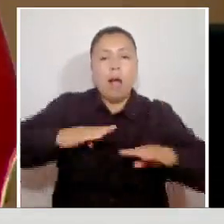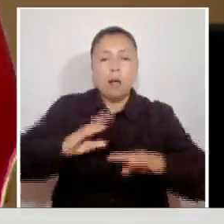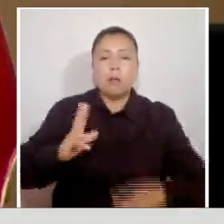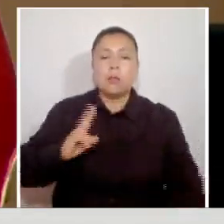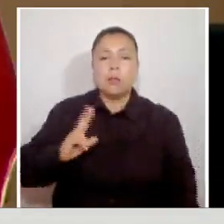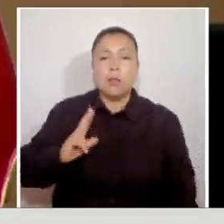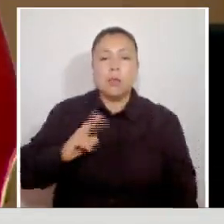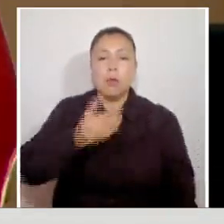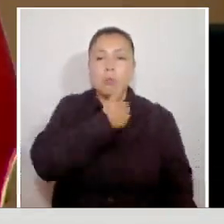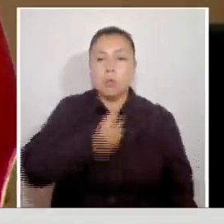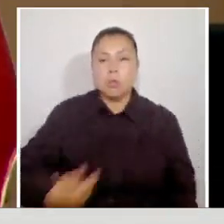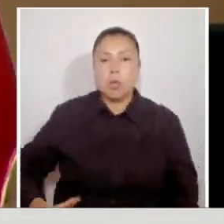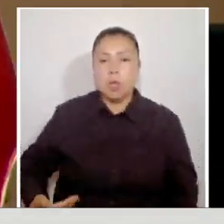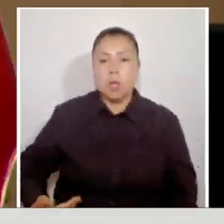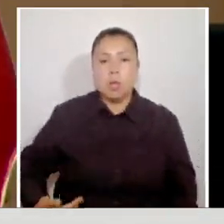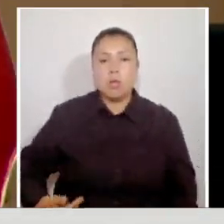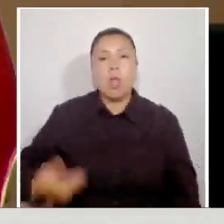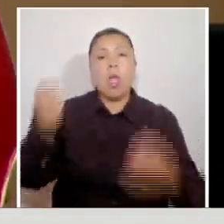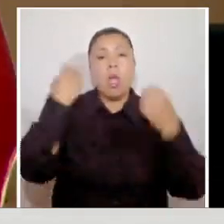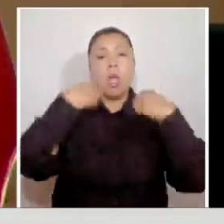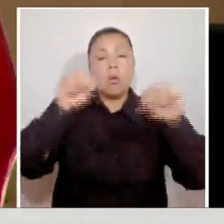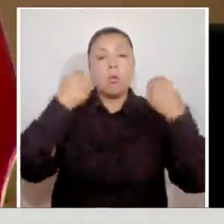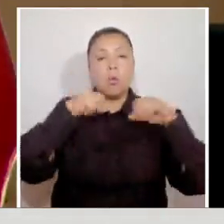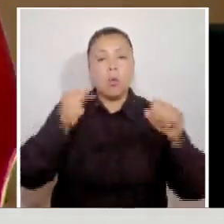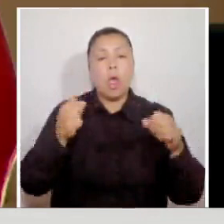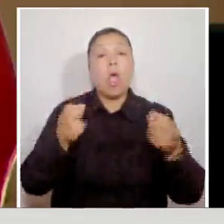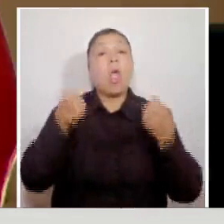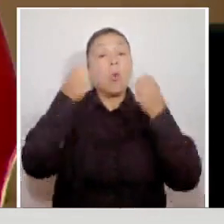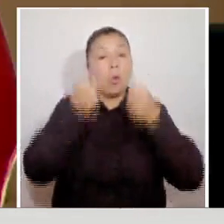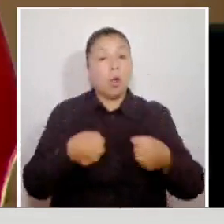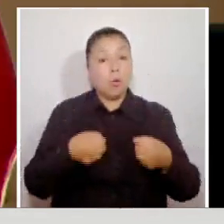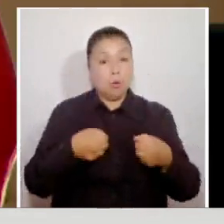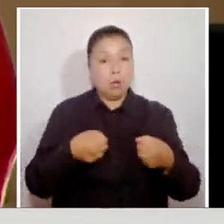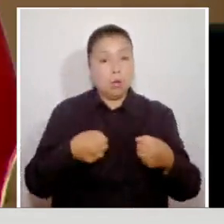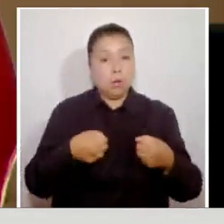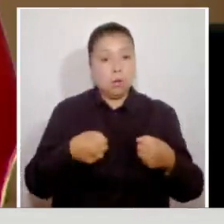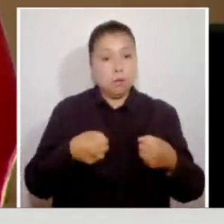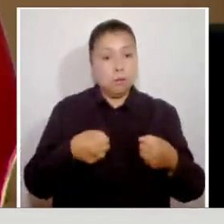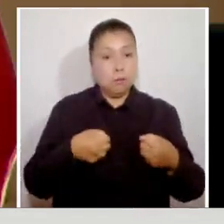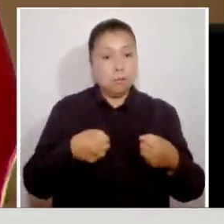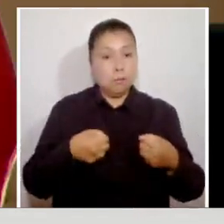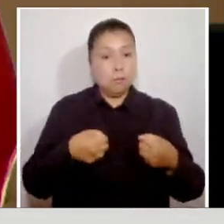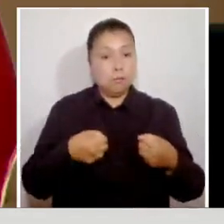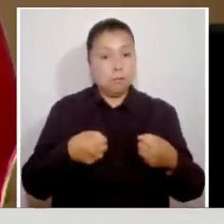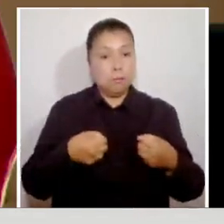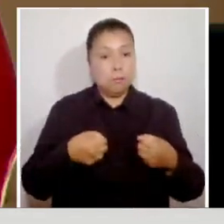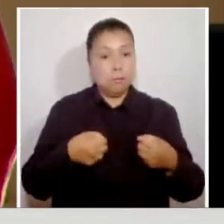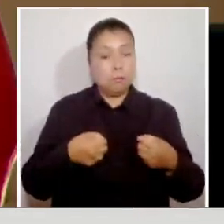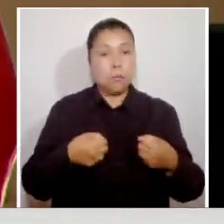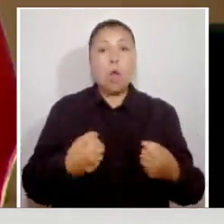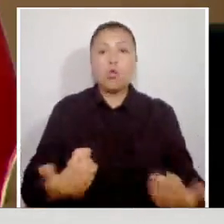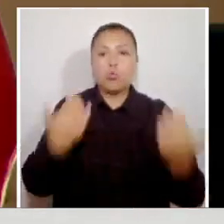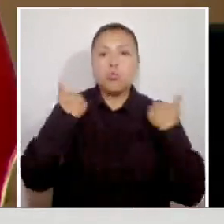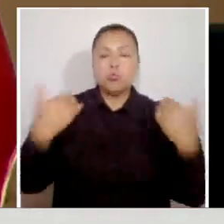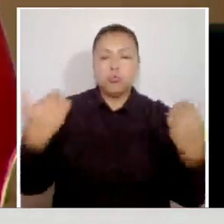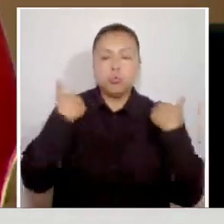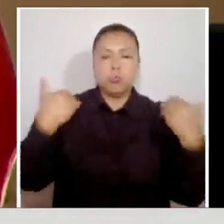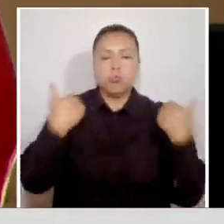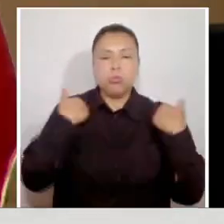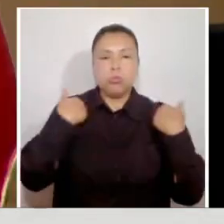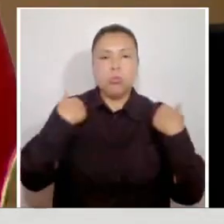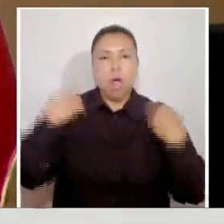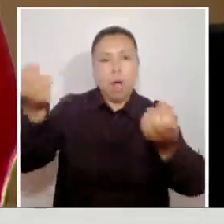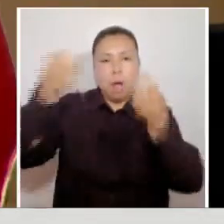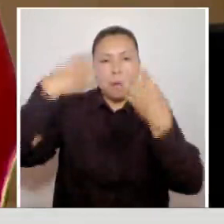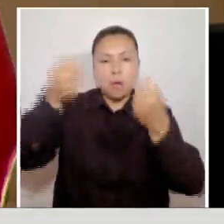presidente no solamente son un deporte sino que son una capacidad en cuyo entrenamiento se va aprendiendo disciplina se